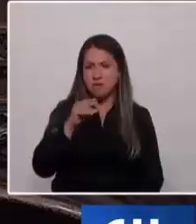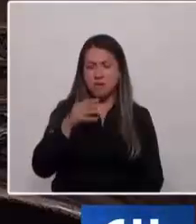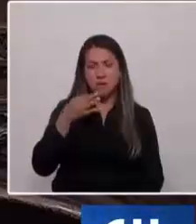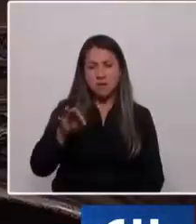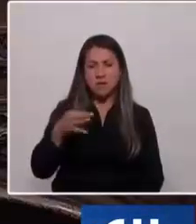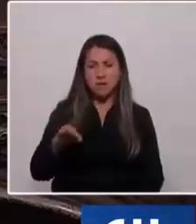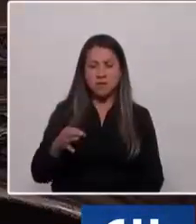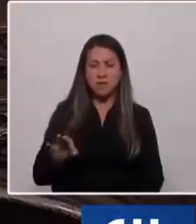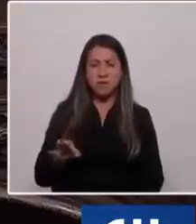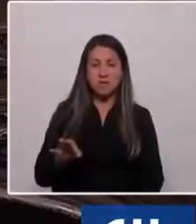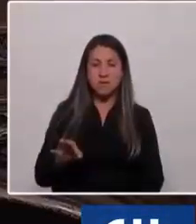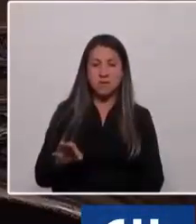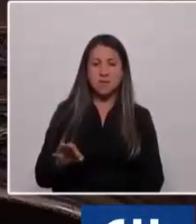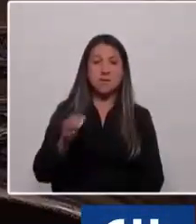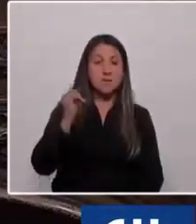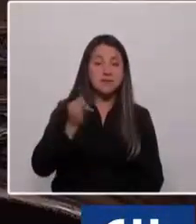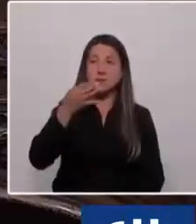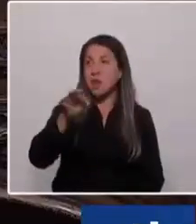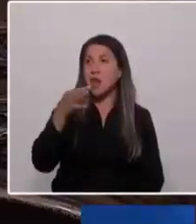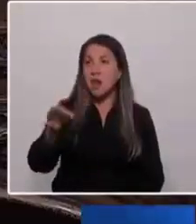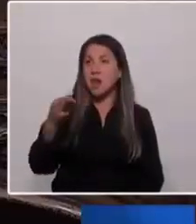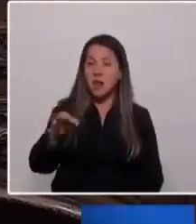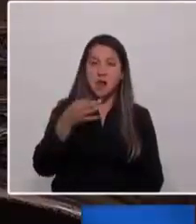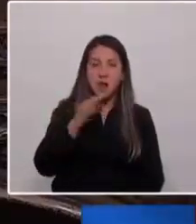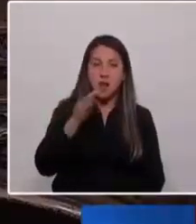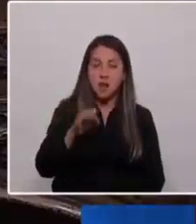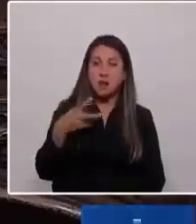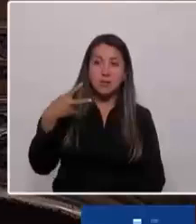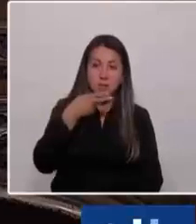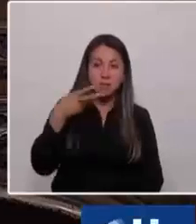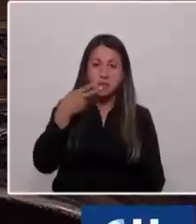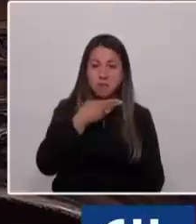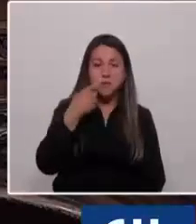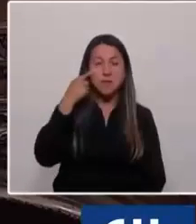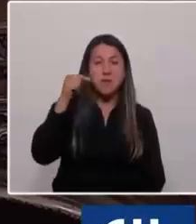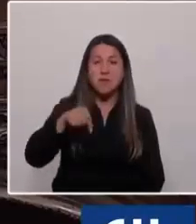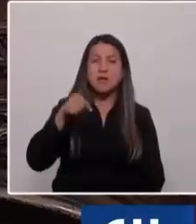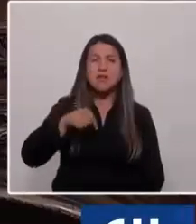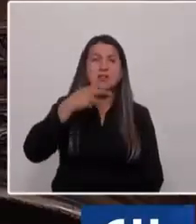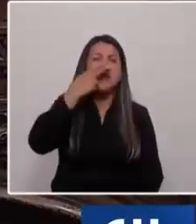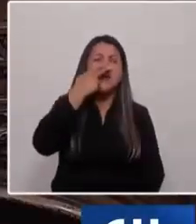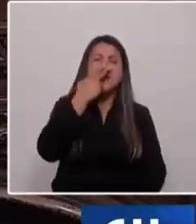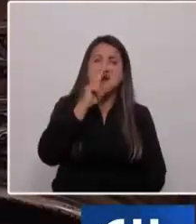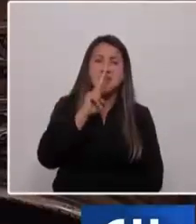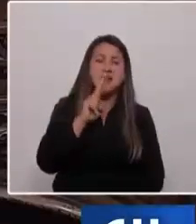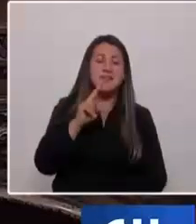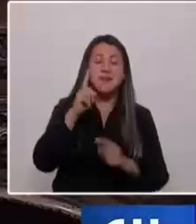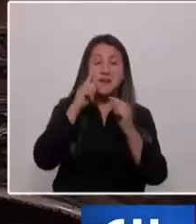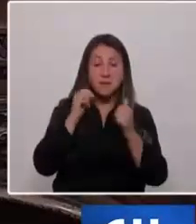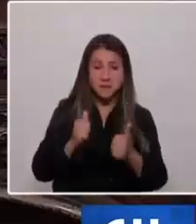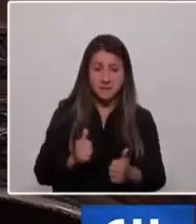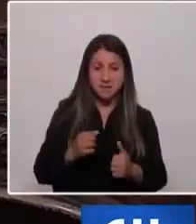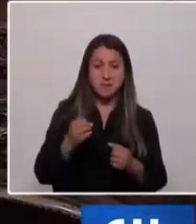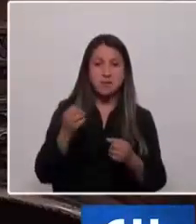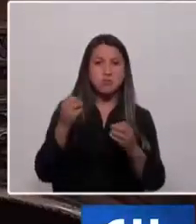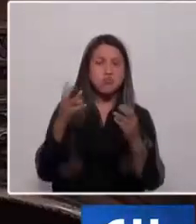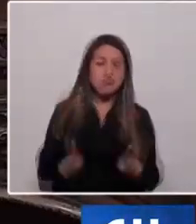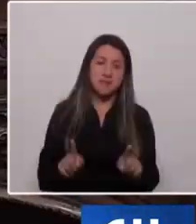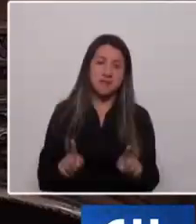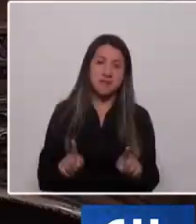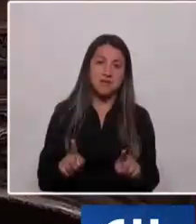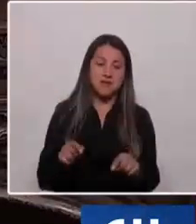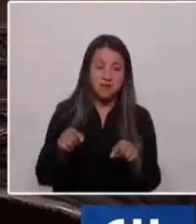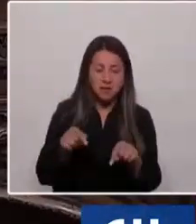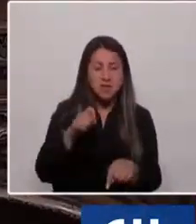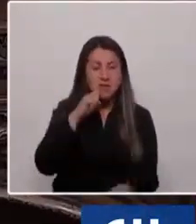me tienen que parar siempre, ¿no? Pero esto no tiene que ver con nuestra capacidad ni cuántas veces nos hemos enfrentado a un otro.